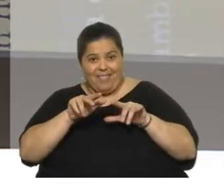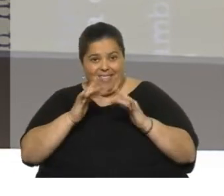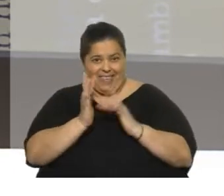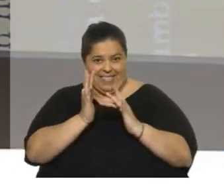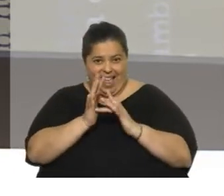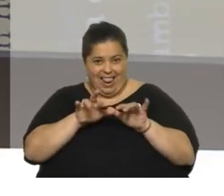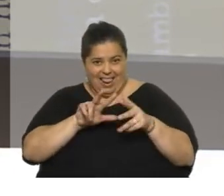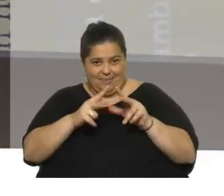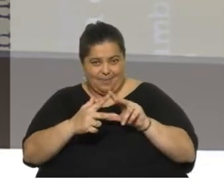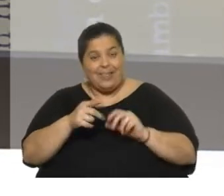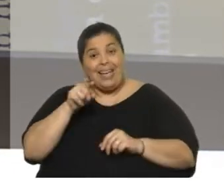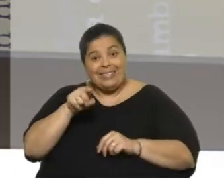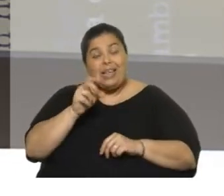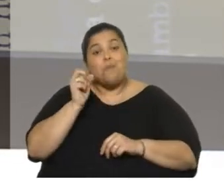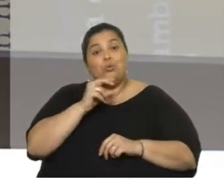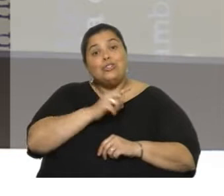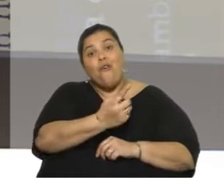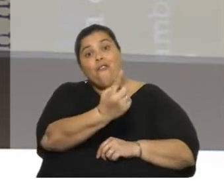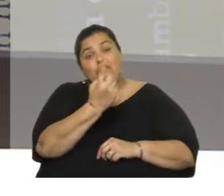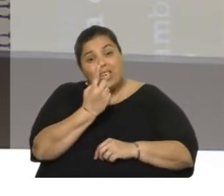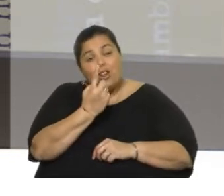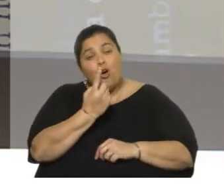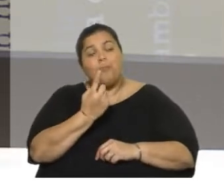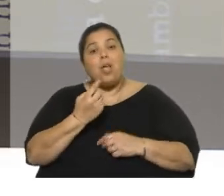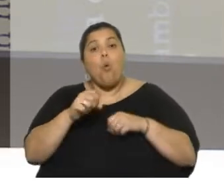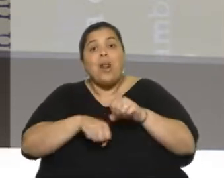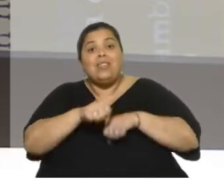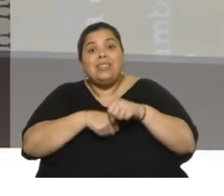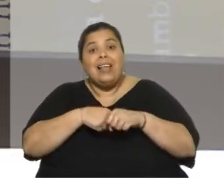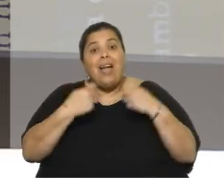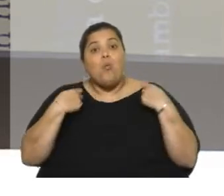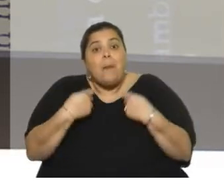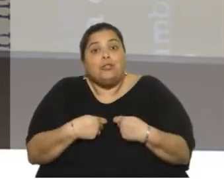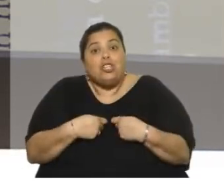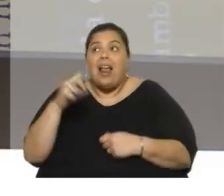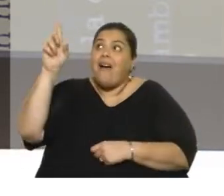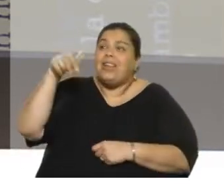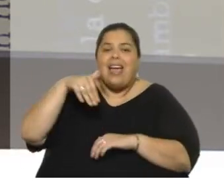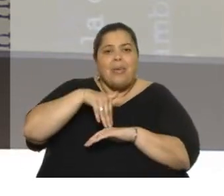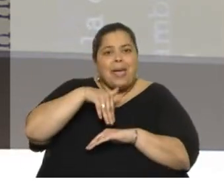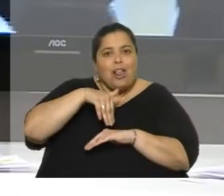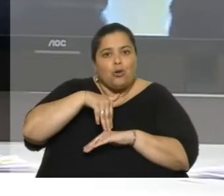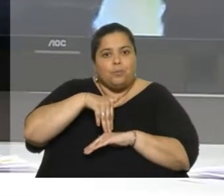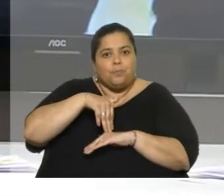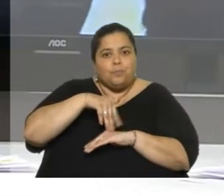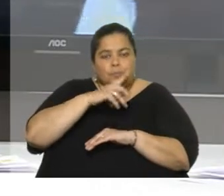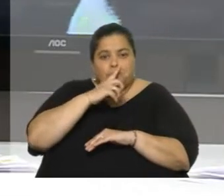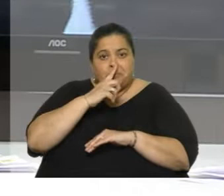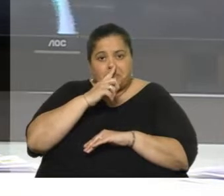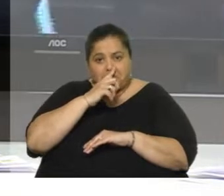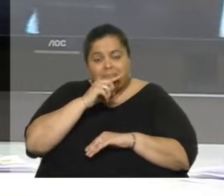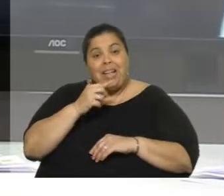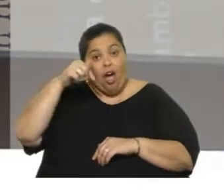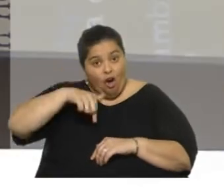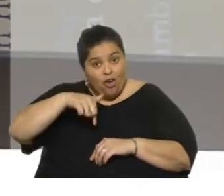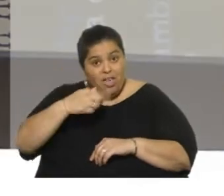Ese muchacho cayó en la puerta del UTEC con una bicicleta y una mochila y venía de Melo. Qué bueno, ¿eh? Hoy,